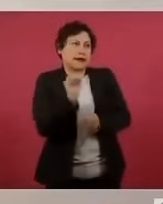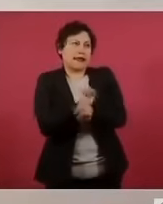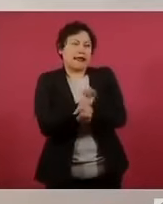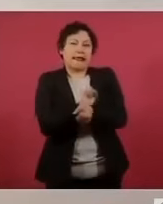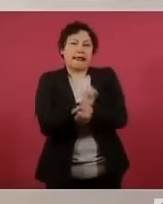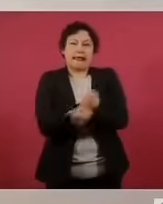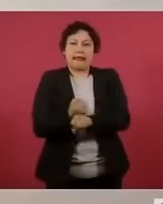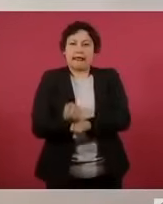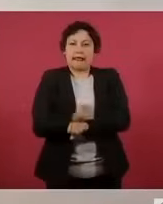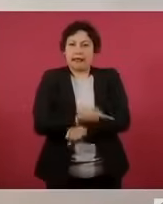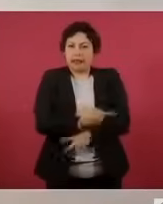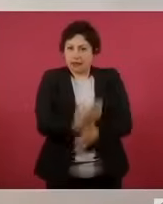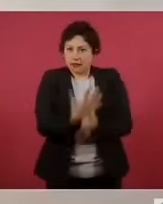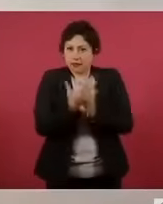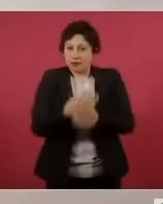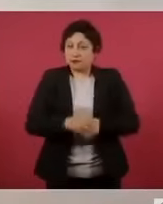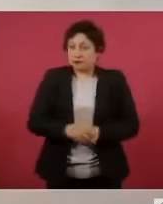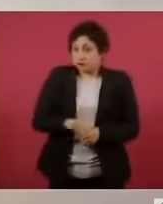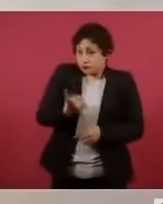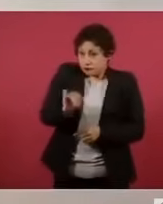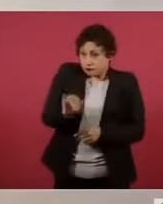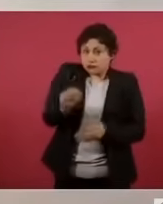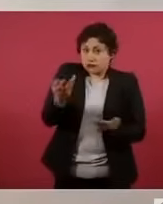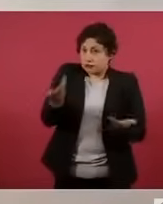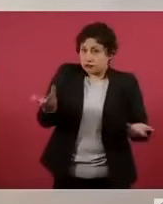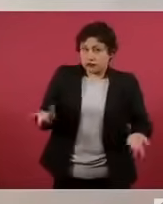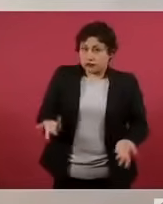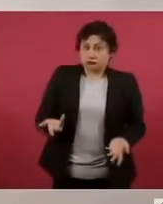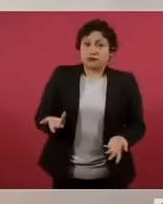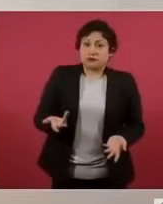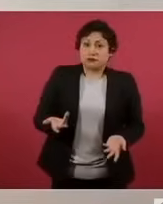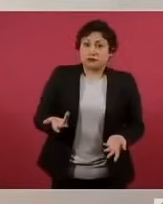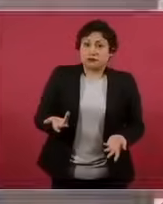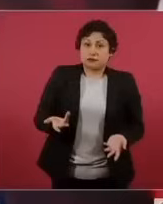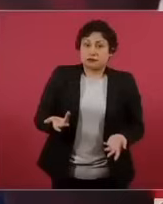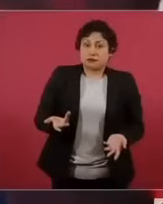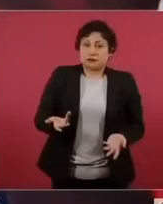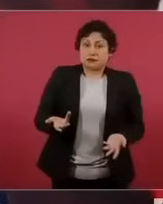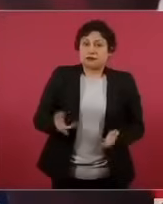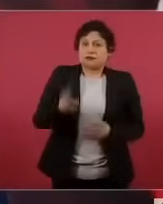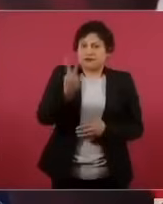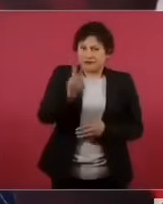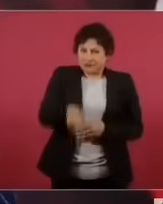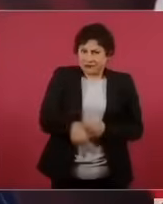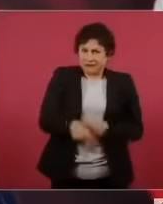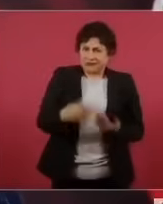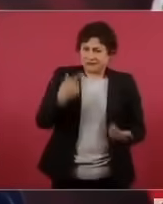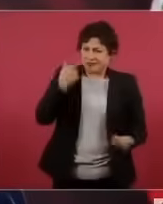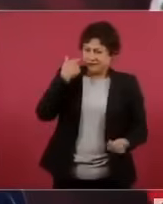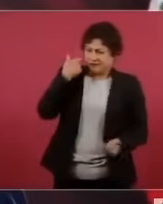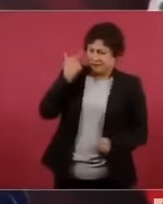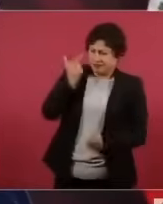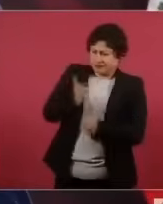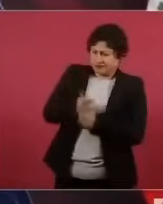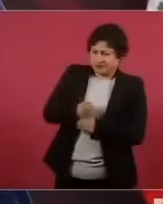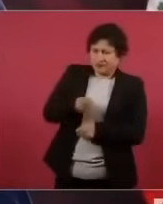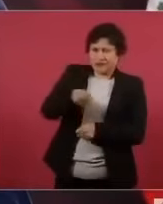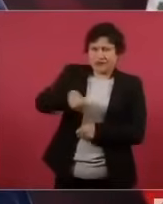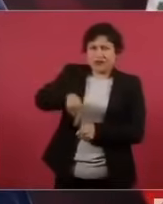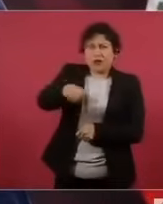hizo, ¿no? Este, firma. Entonces, son unos mentirosos,